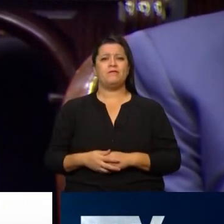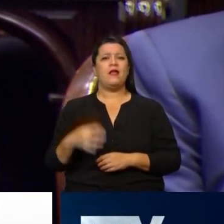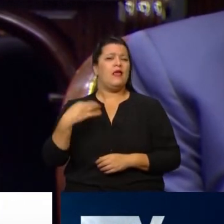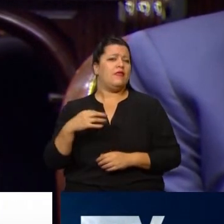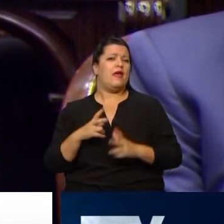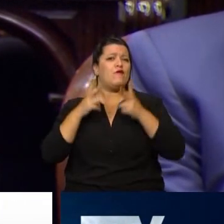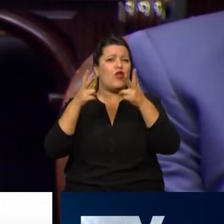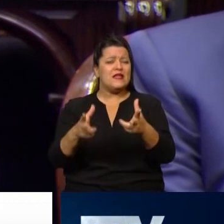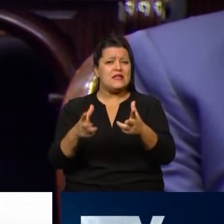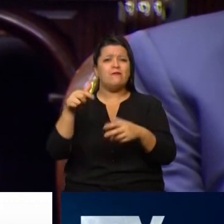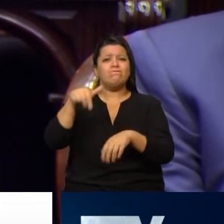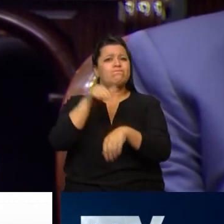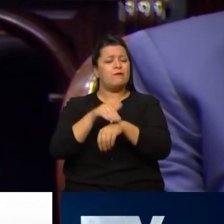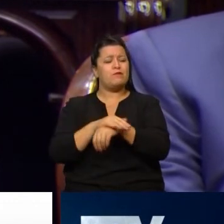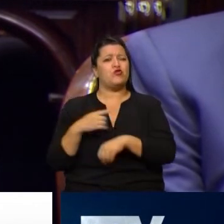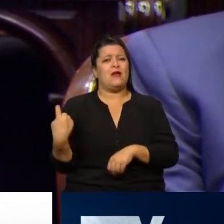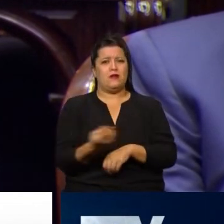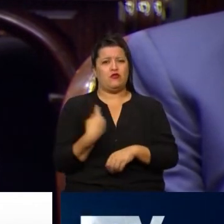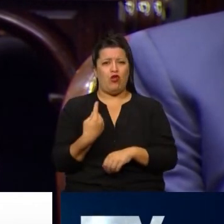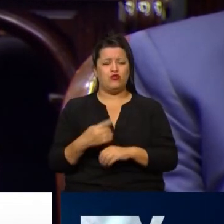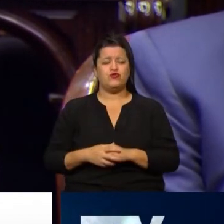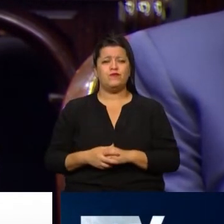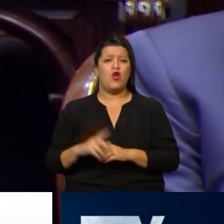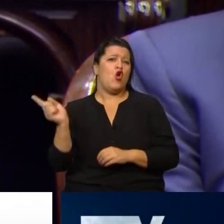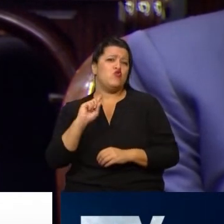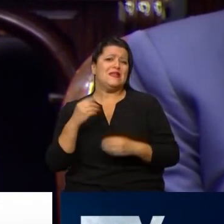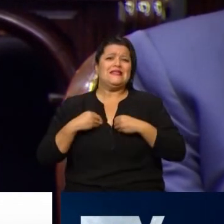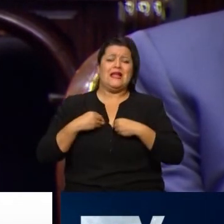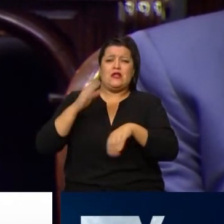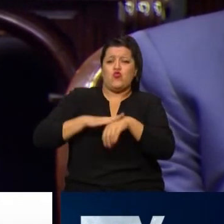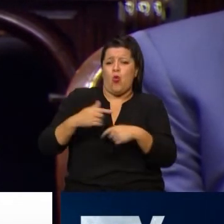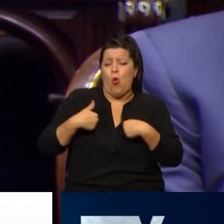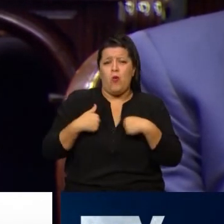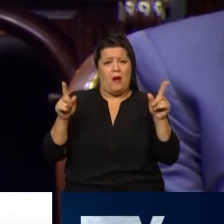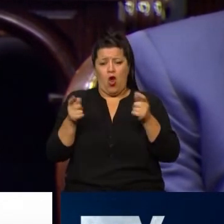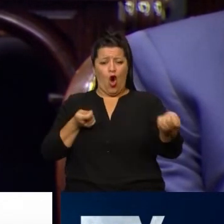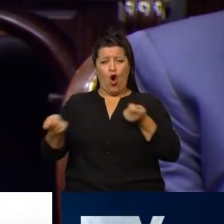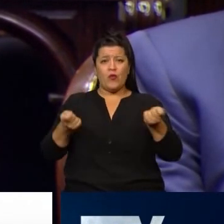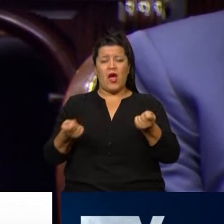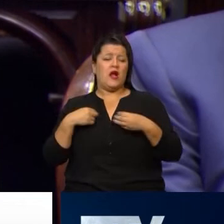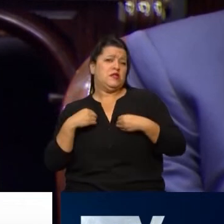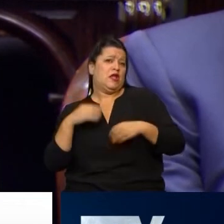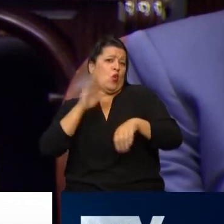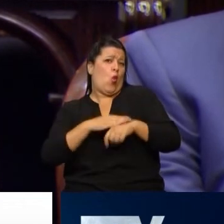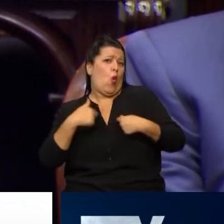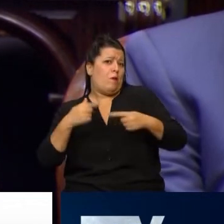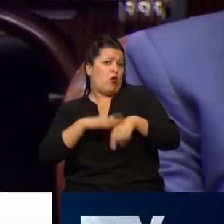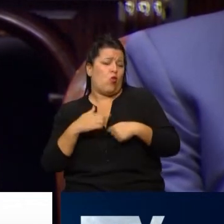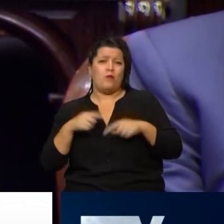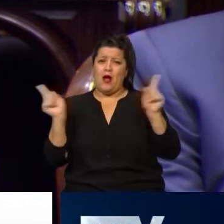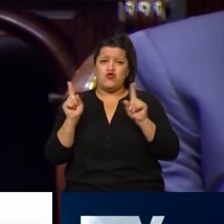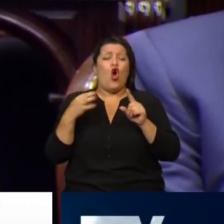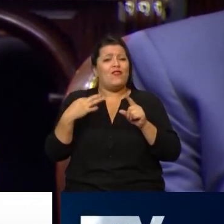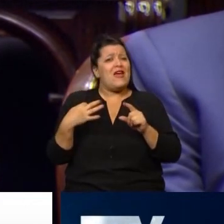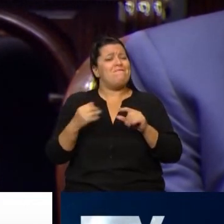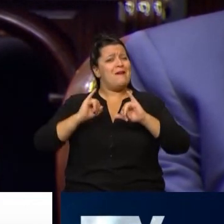es que en una actitud responsable no hay que sentirse culposo cuando uno gobierna. Tiene que asumir las buenas